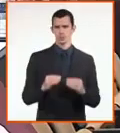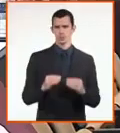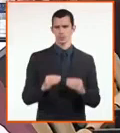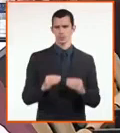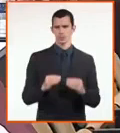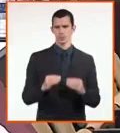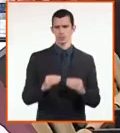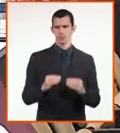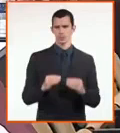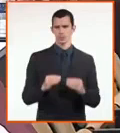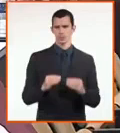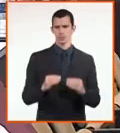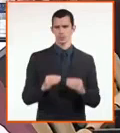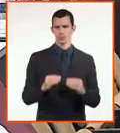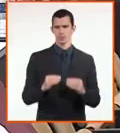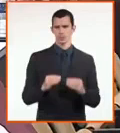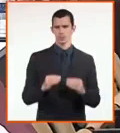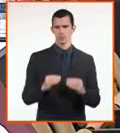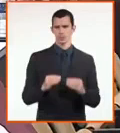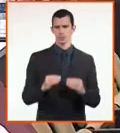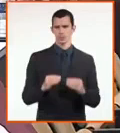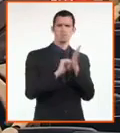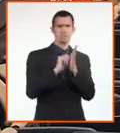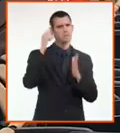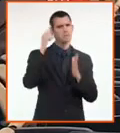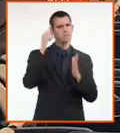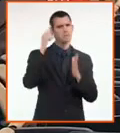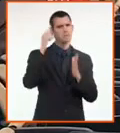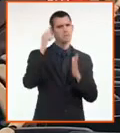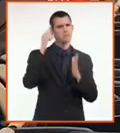futuro que ofrece un horizonte de justicia mayor